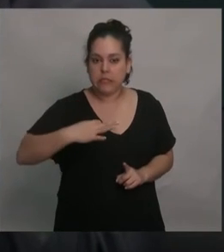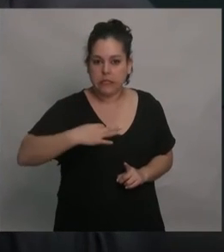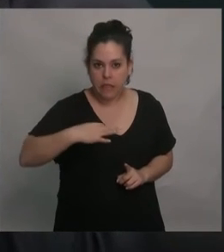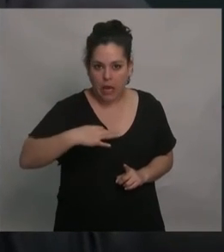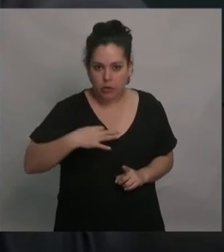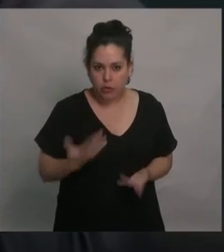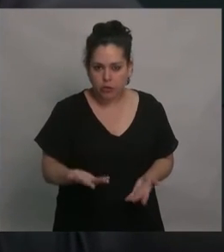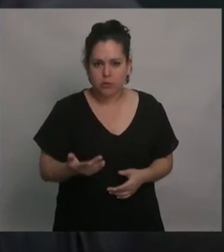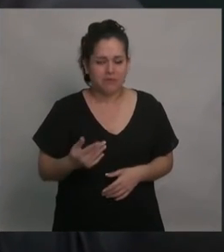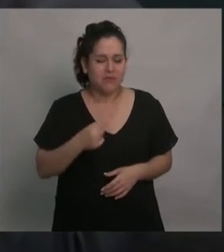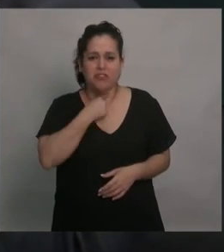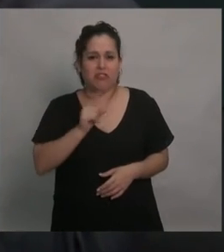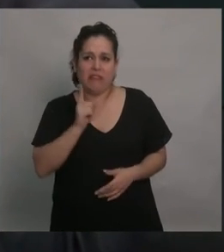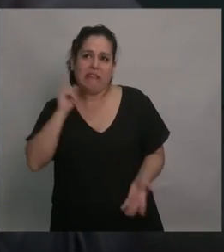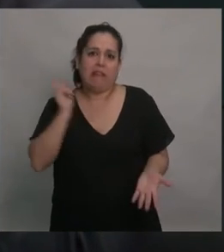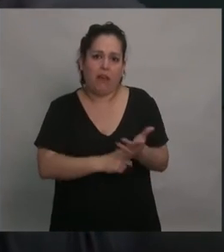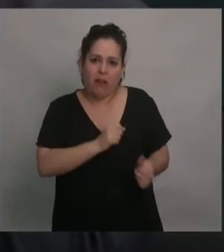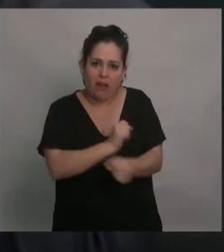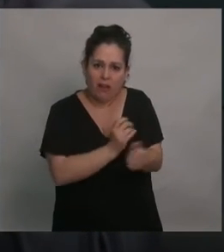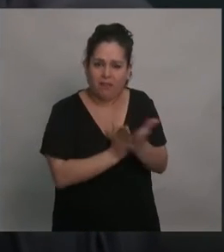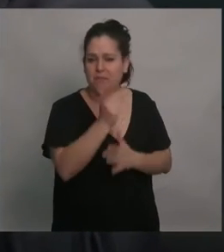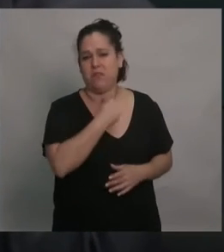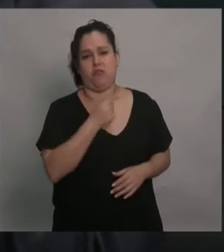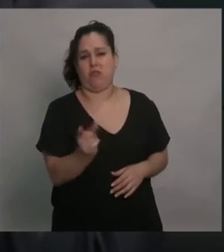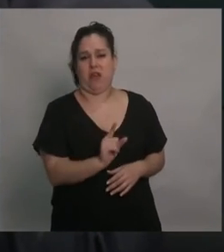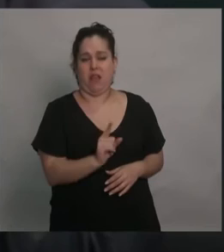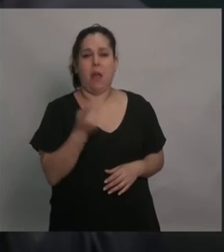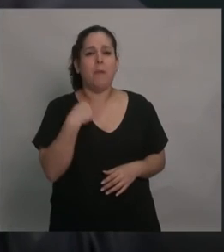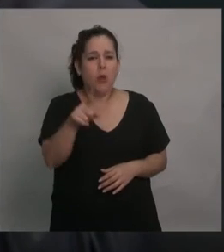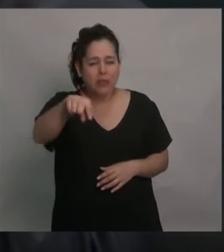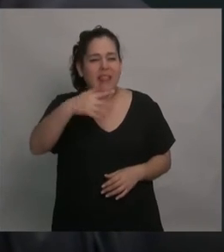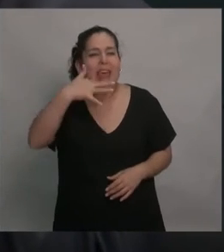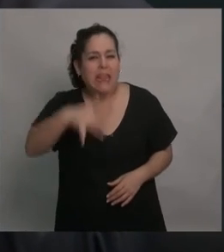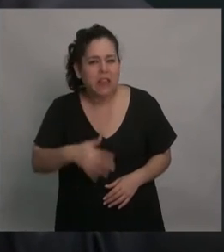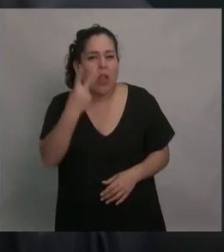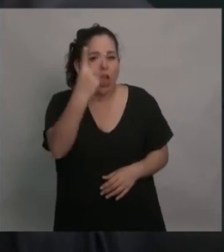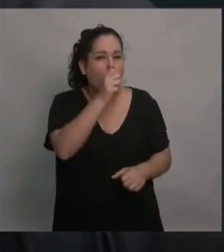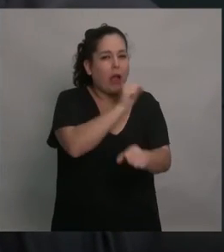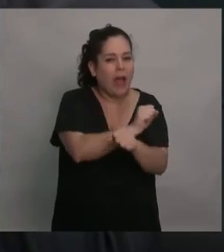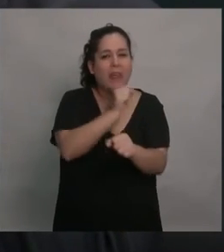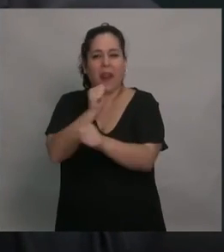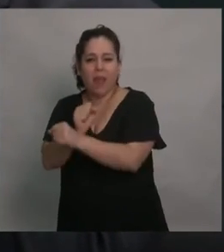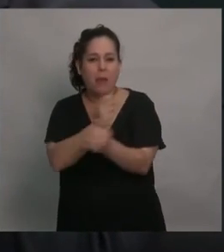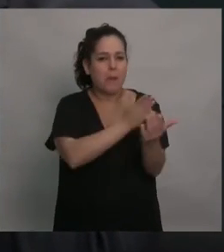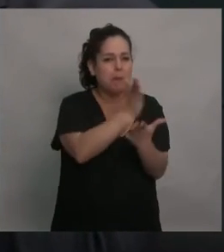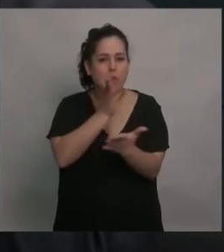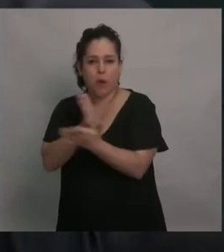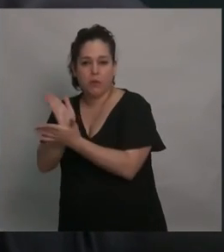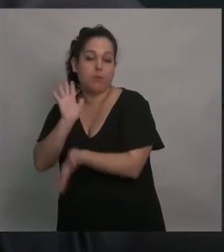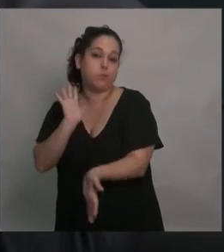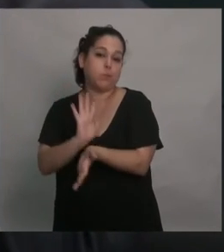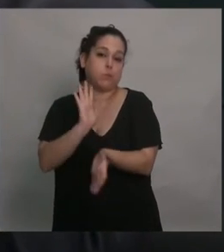quitar un solo segundo de sentencia. Pero entiendan bien lo que son dos cadenas perpetuas. Dos cadenas perpetuas es morirse dos